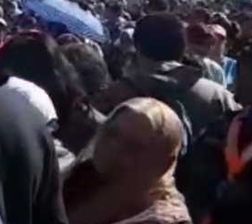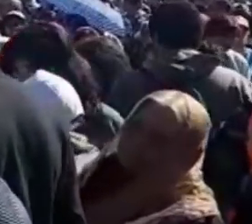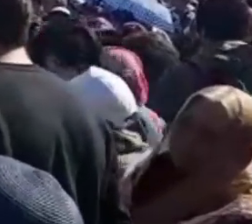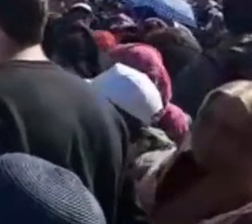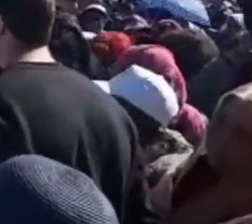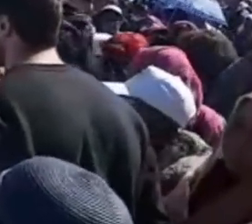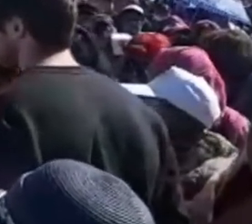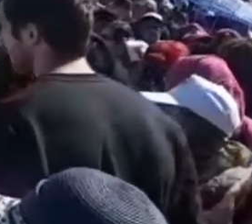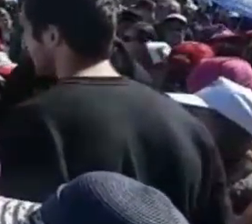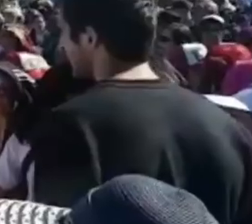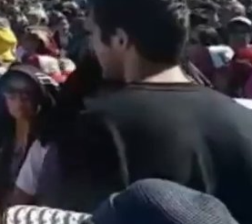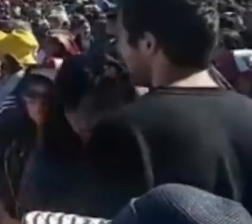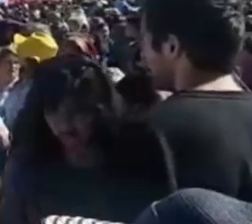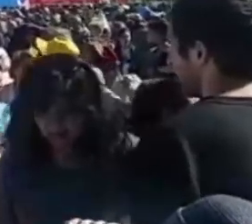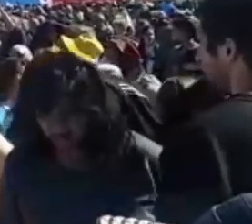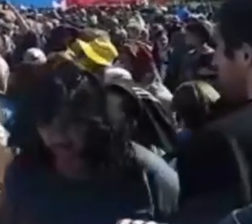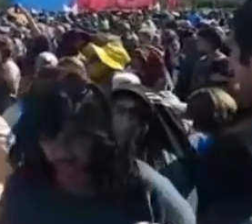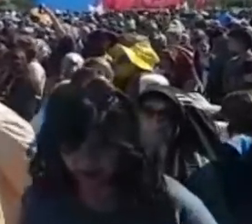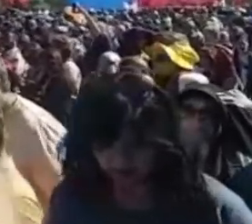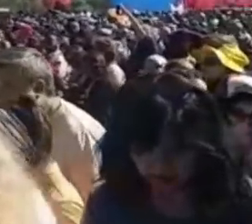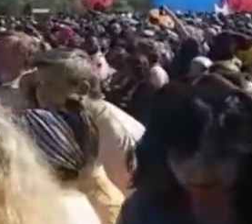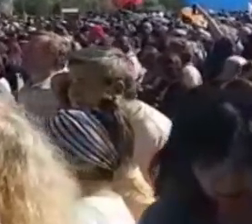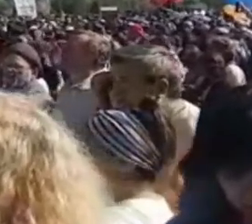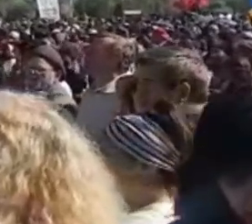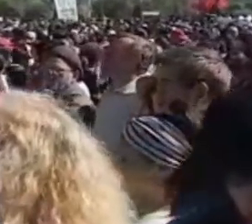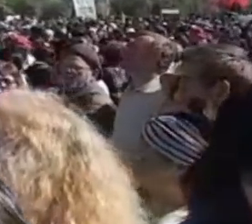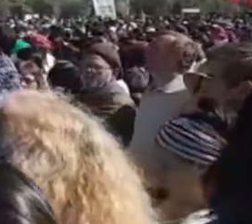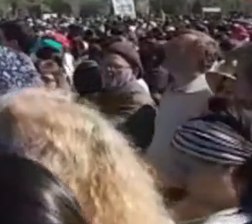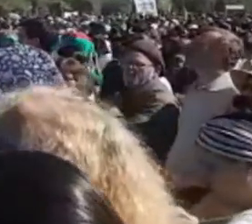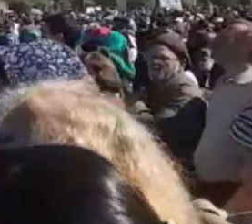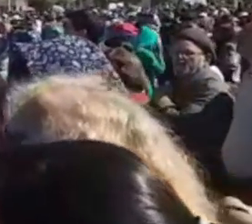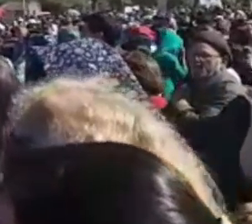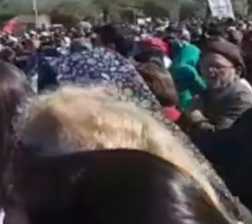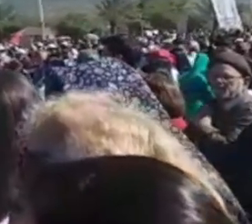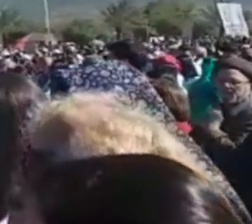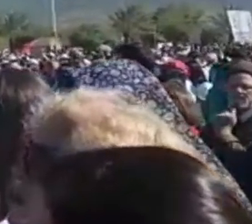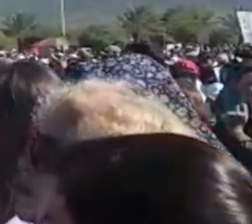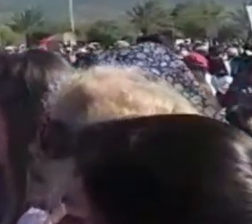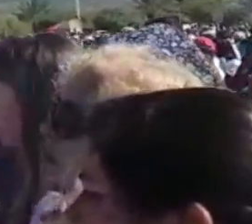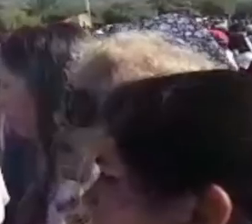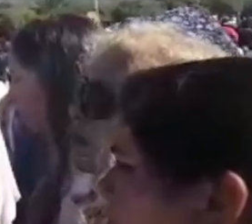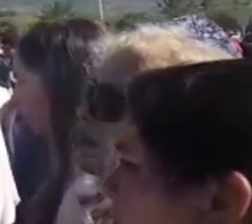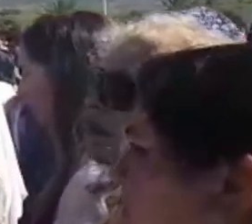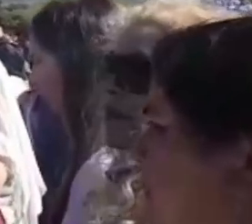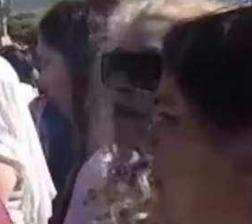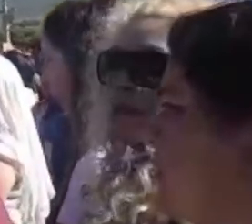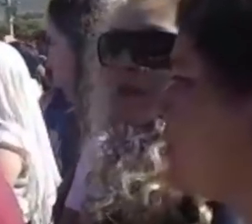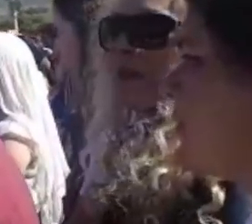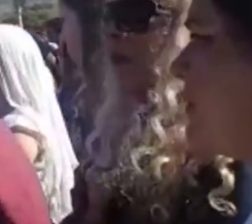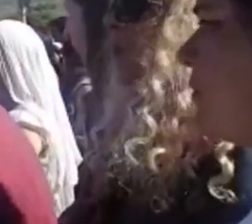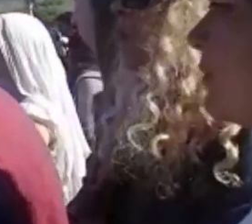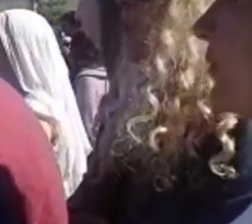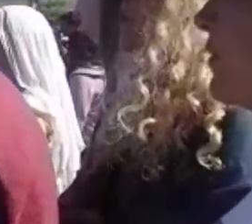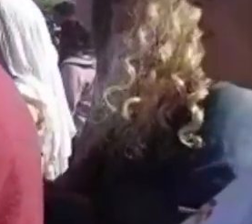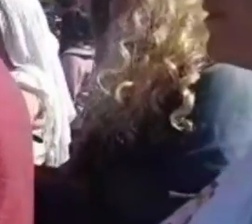Frank de la Eucaristía, ha querido quedarse con nosotros. Y el laico y catequista Wenceslao Cantamos. Pedernera.